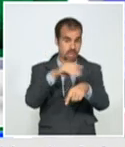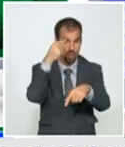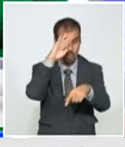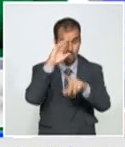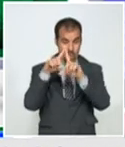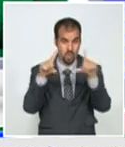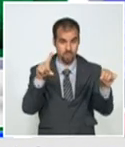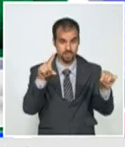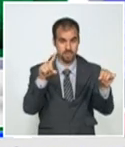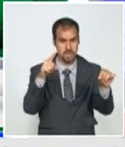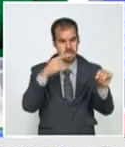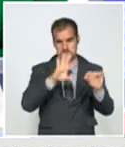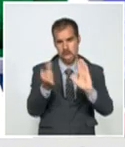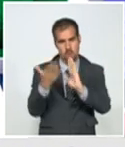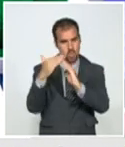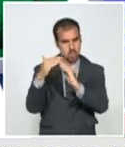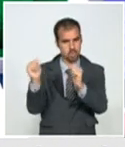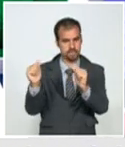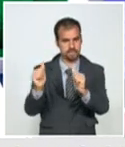momentos recuperados.